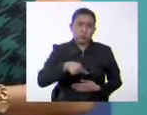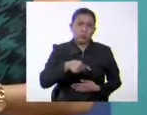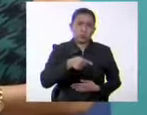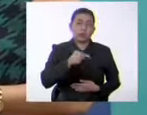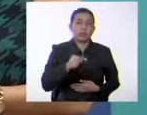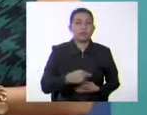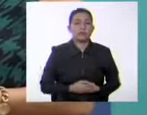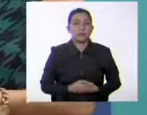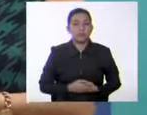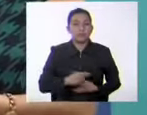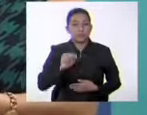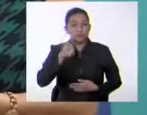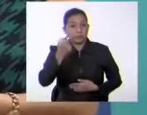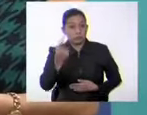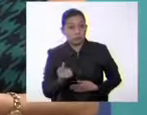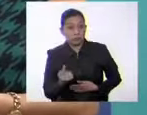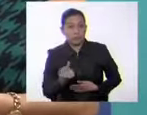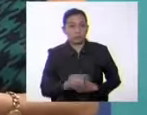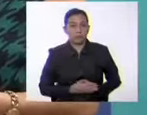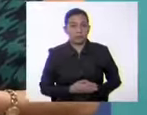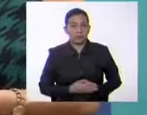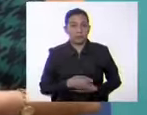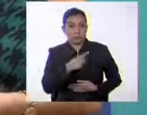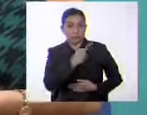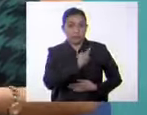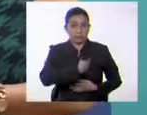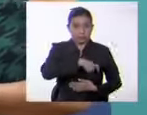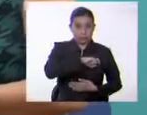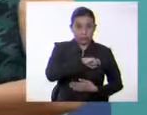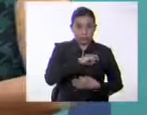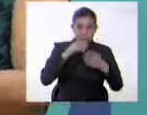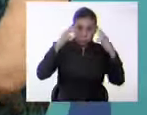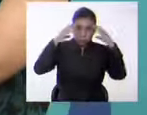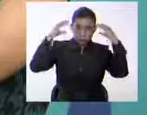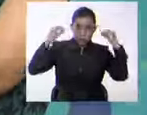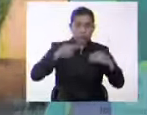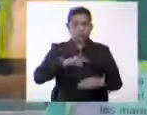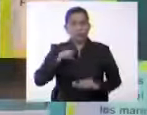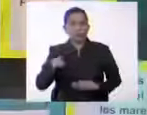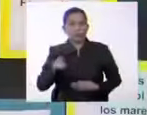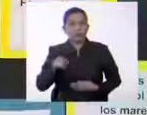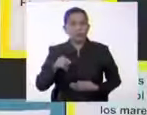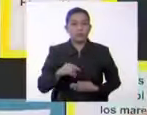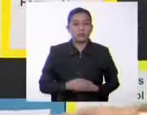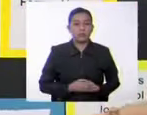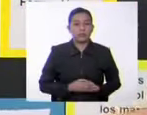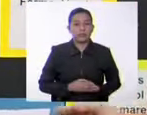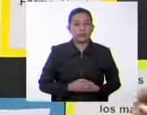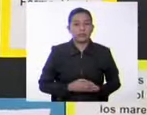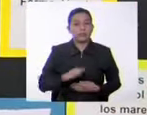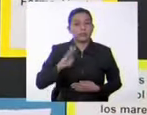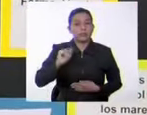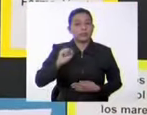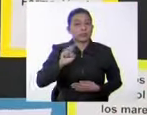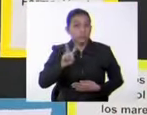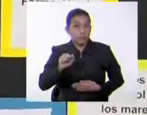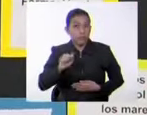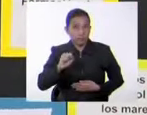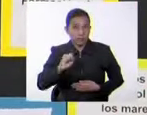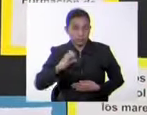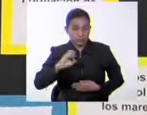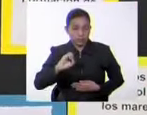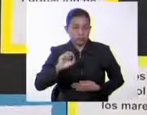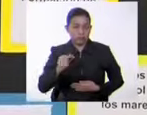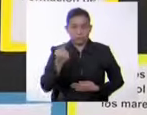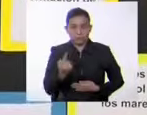Vasco da Gama, ¿verdad? España tiene a Cristóbal Colón y los portugueses tienen a Vasco da Gama y llegan a la India,